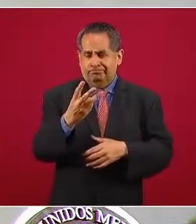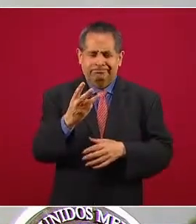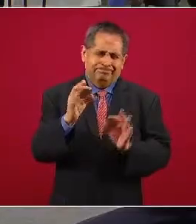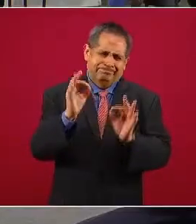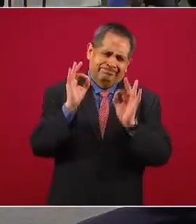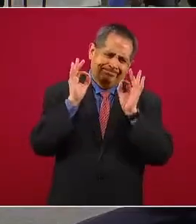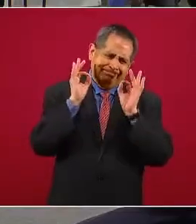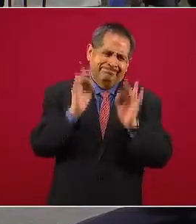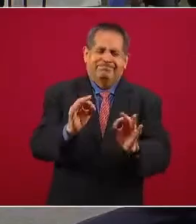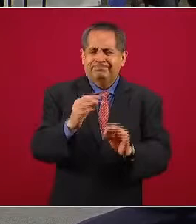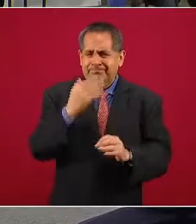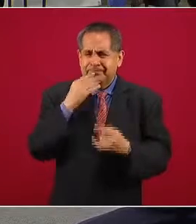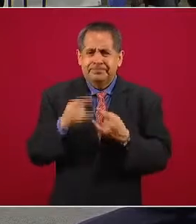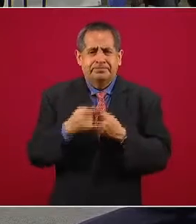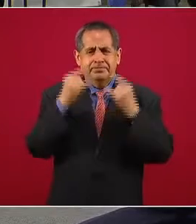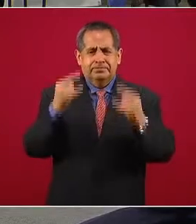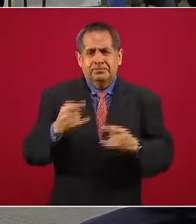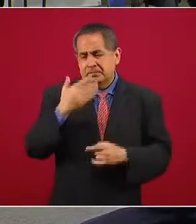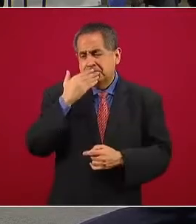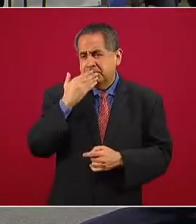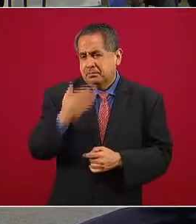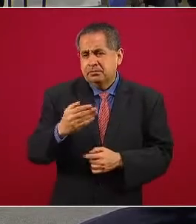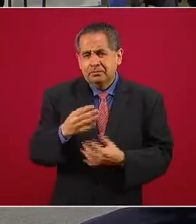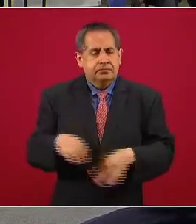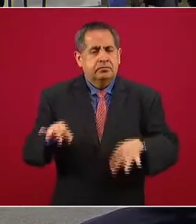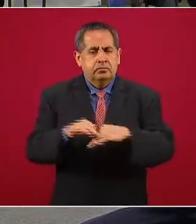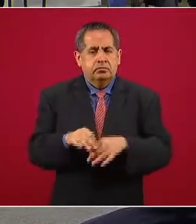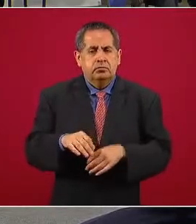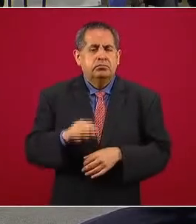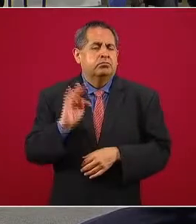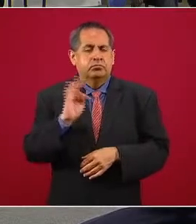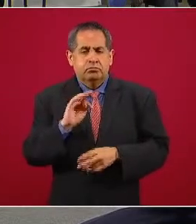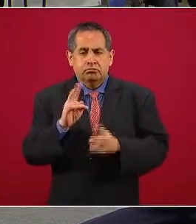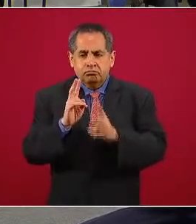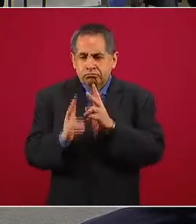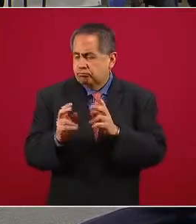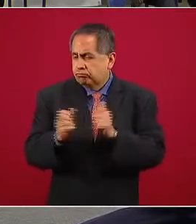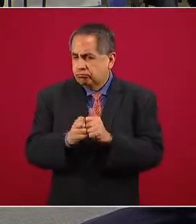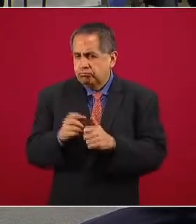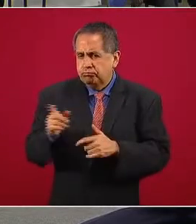históricamente, porque esto quiere decir que si platicamos